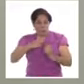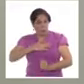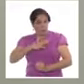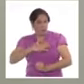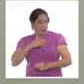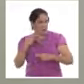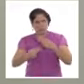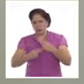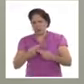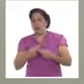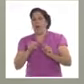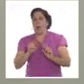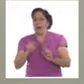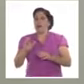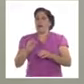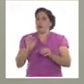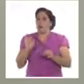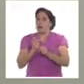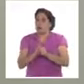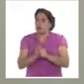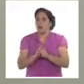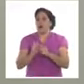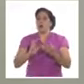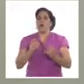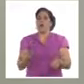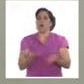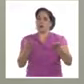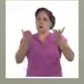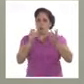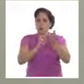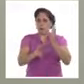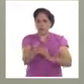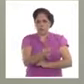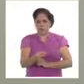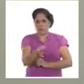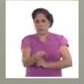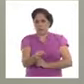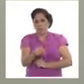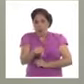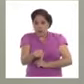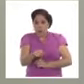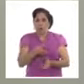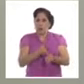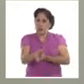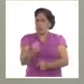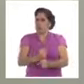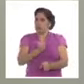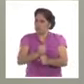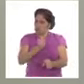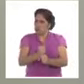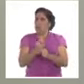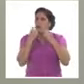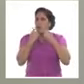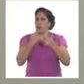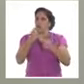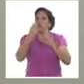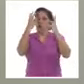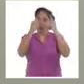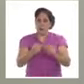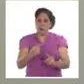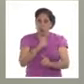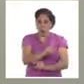instrumenta desde la Estrategia de Desarrollo Territorial, donde hay una línea estratégica, que es la línea estratégica número 11,